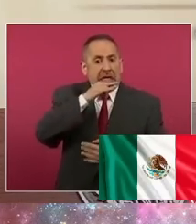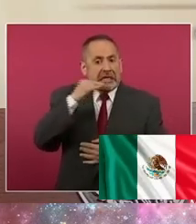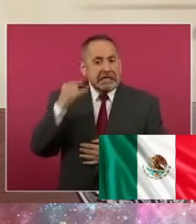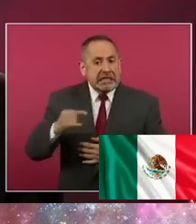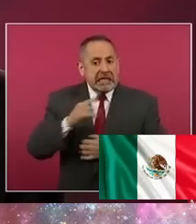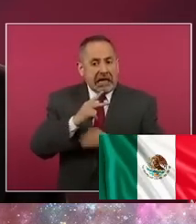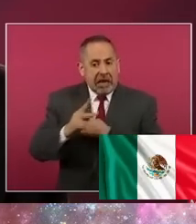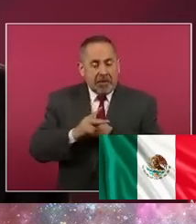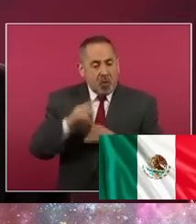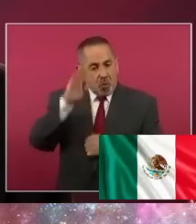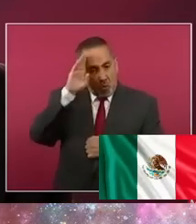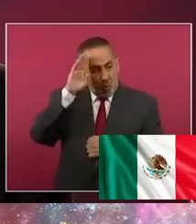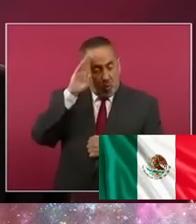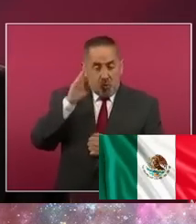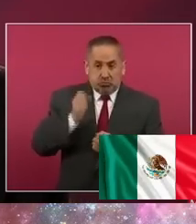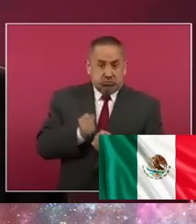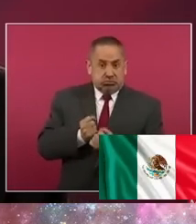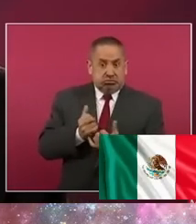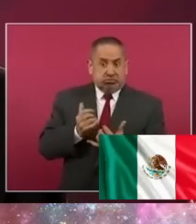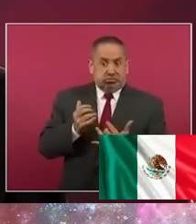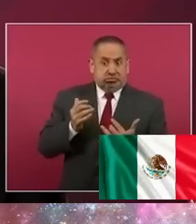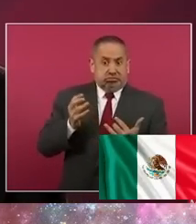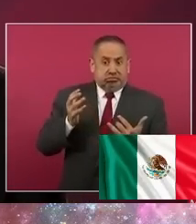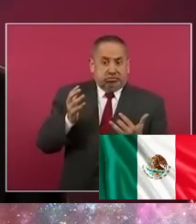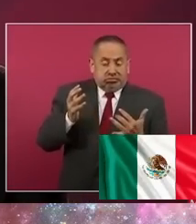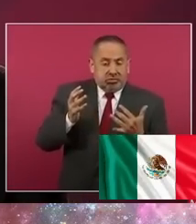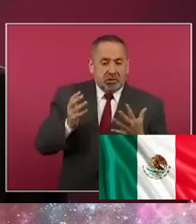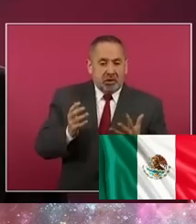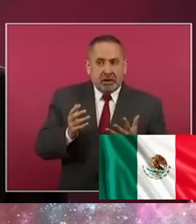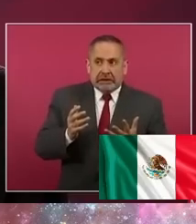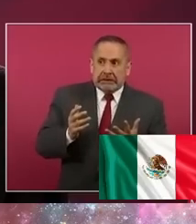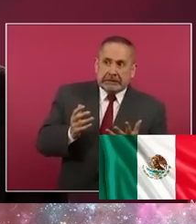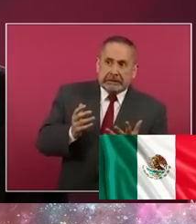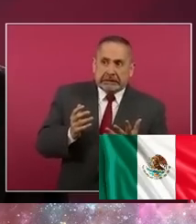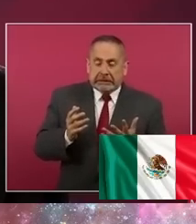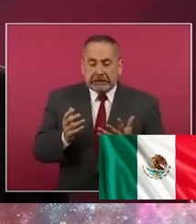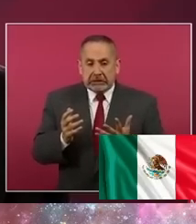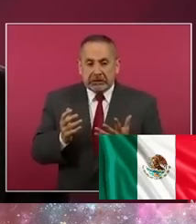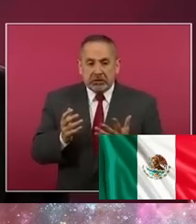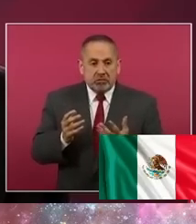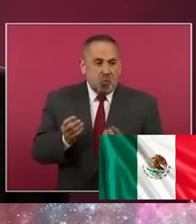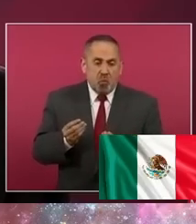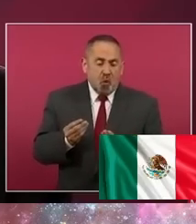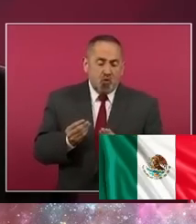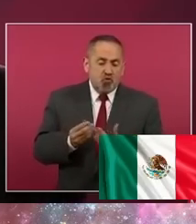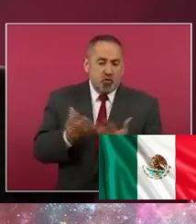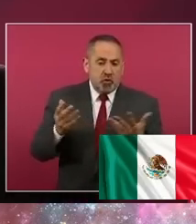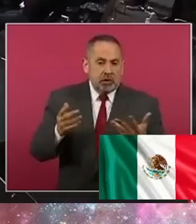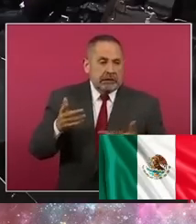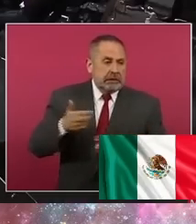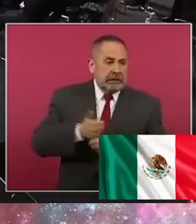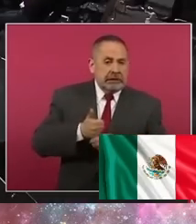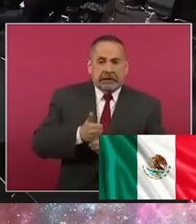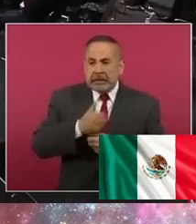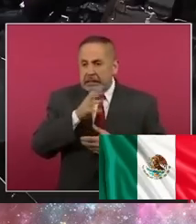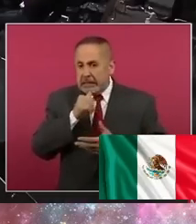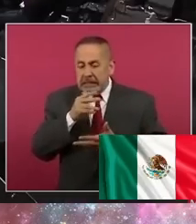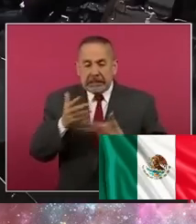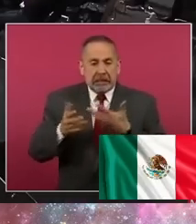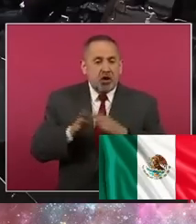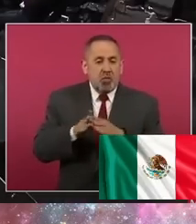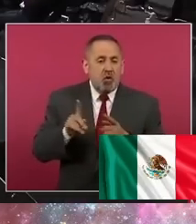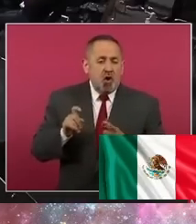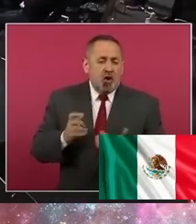incendios Más allá de lo normal Este están padeciendo de